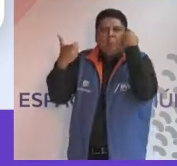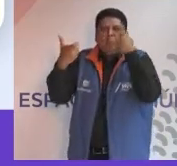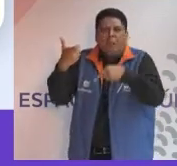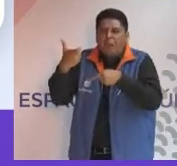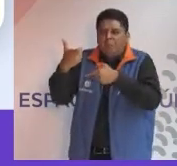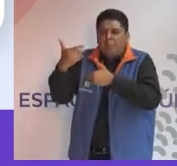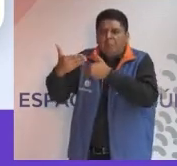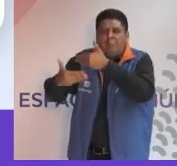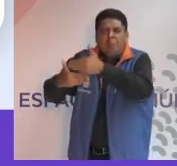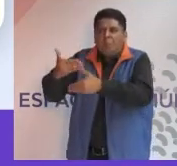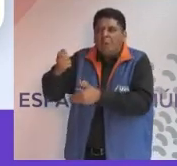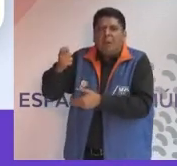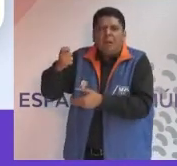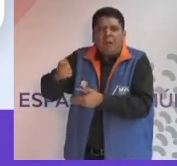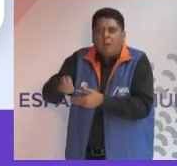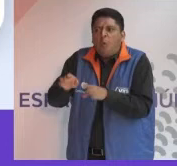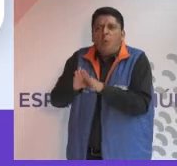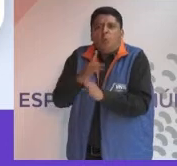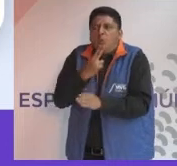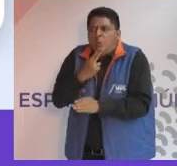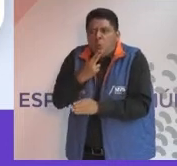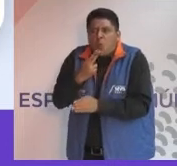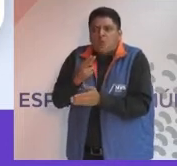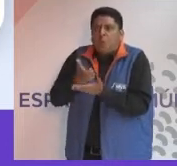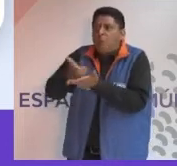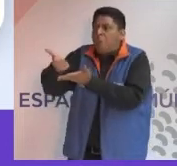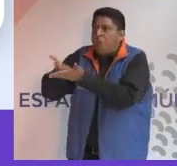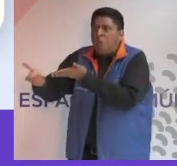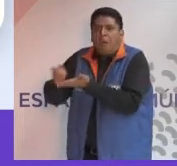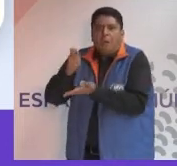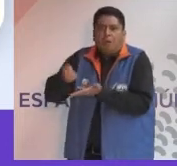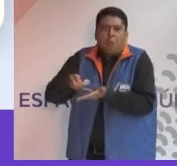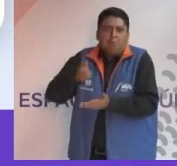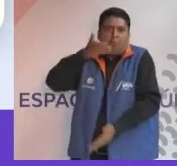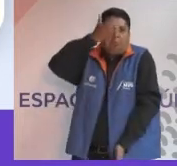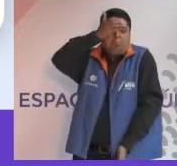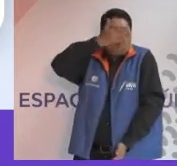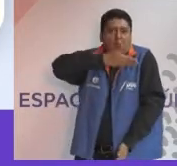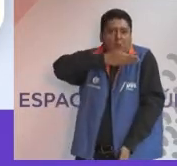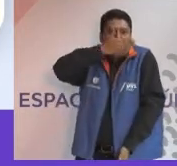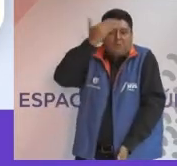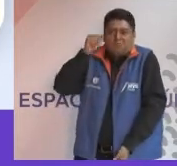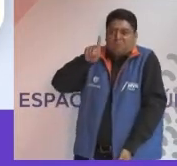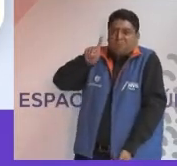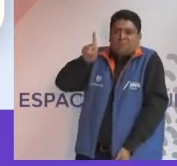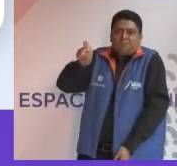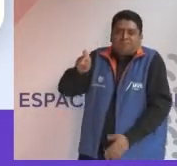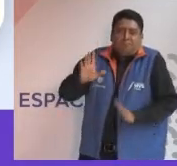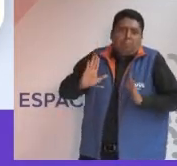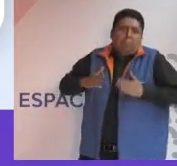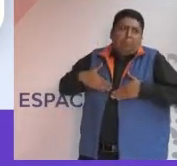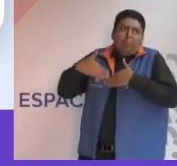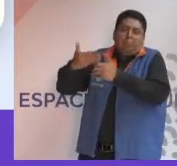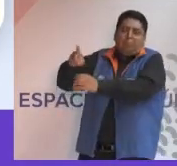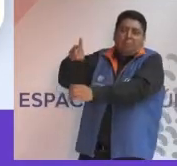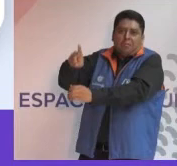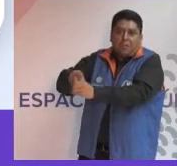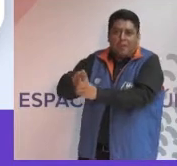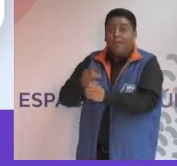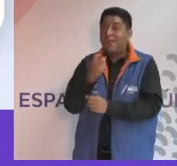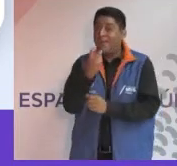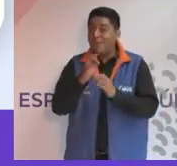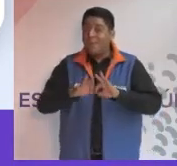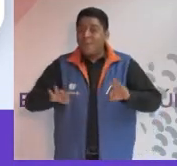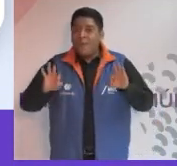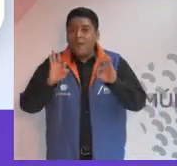mito, porque estoy segura que la mayoría de las organizaciones nos sometemos a procesos de transparencia y